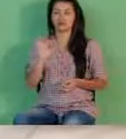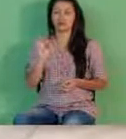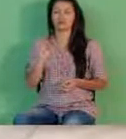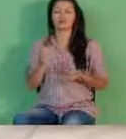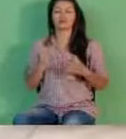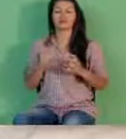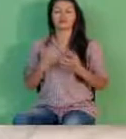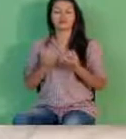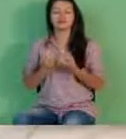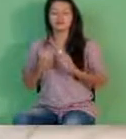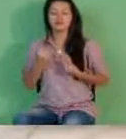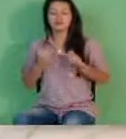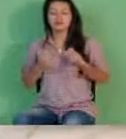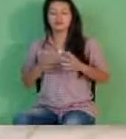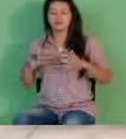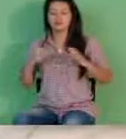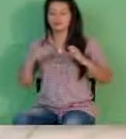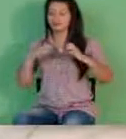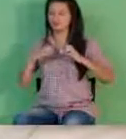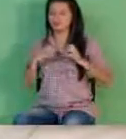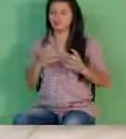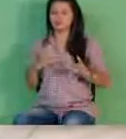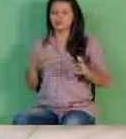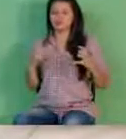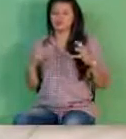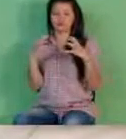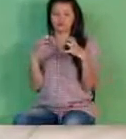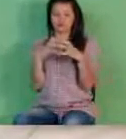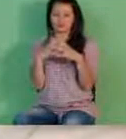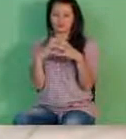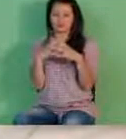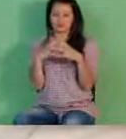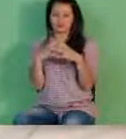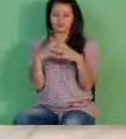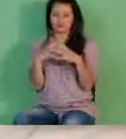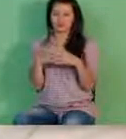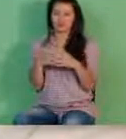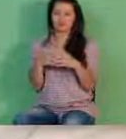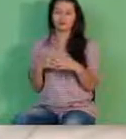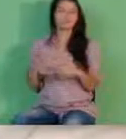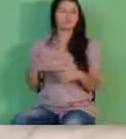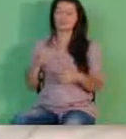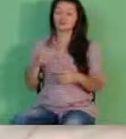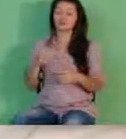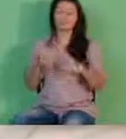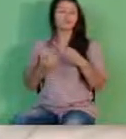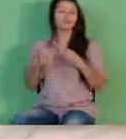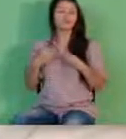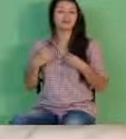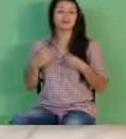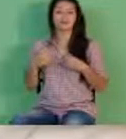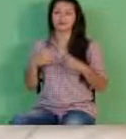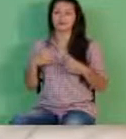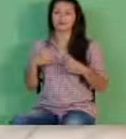Esa esa hospitalidad no pues no en un hospital no se siente hospitalidad porque estar enfermo pues no es lo mejor pero que se sienta que están